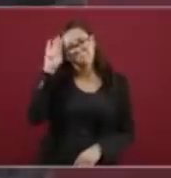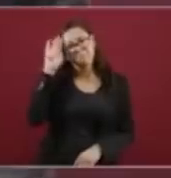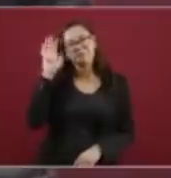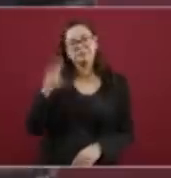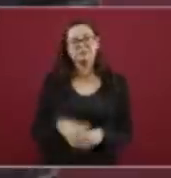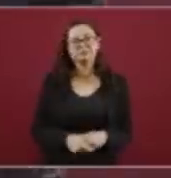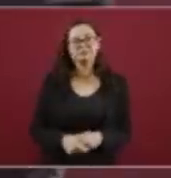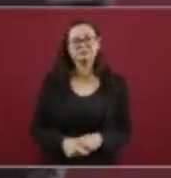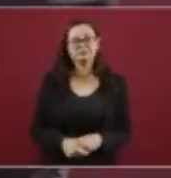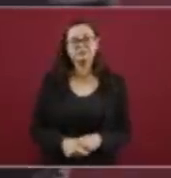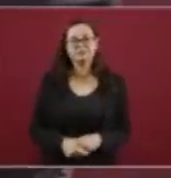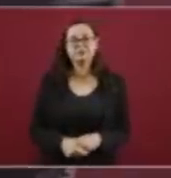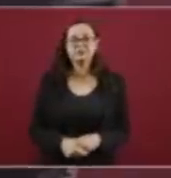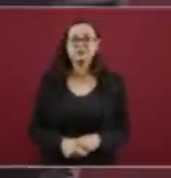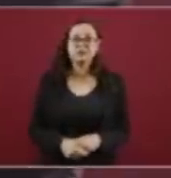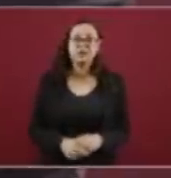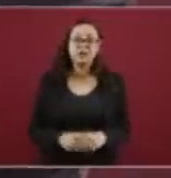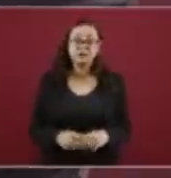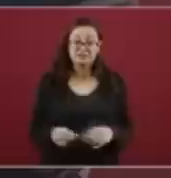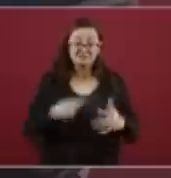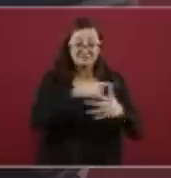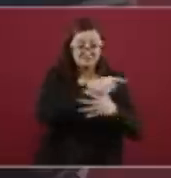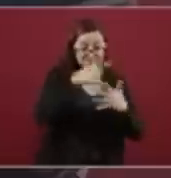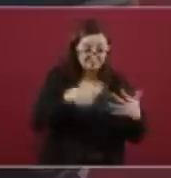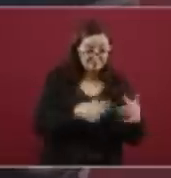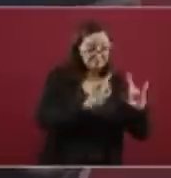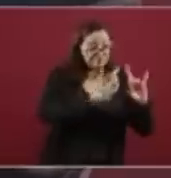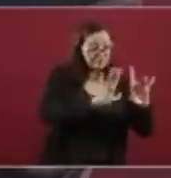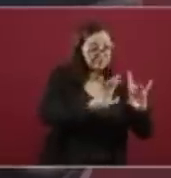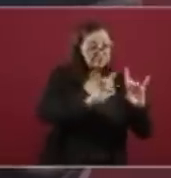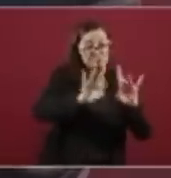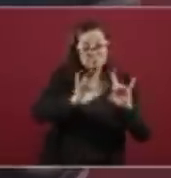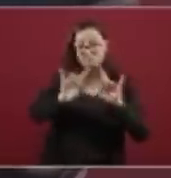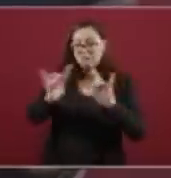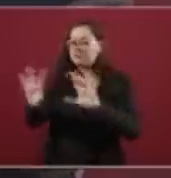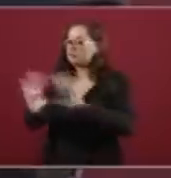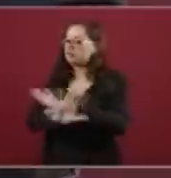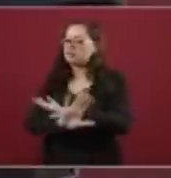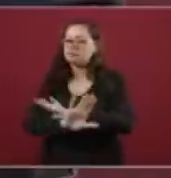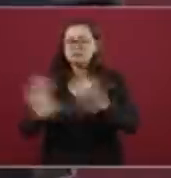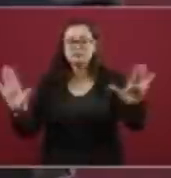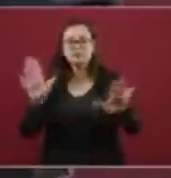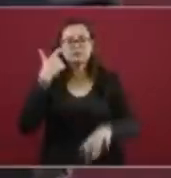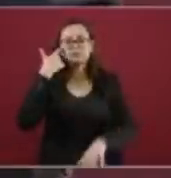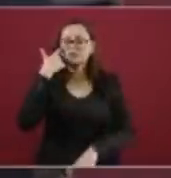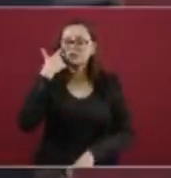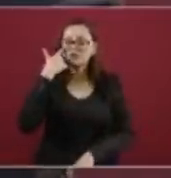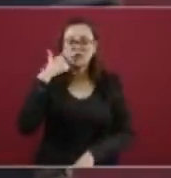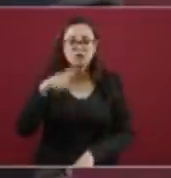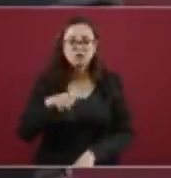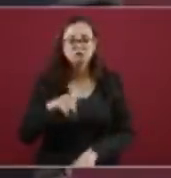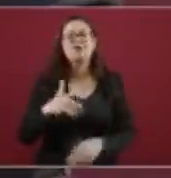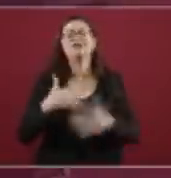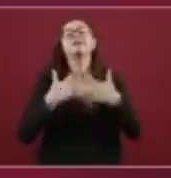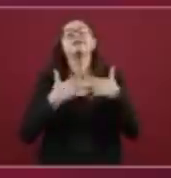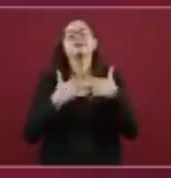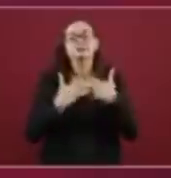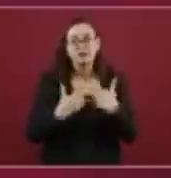Entonces, eso es lo que ya no queremos. Entonces, yo entiendo que puede haber preocupación